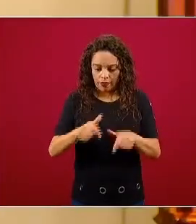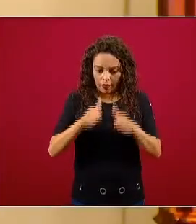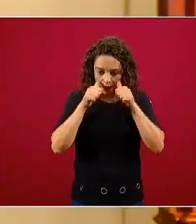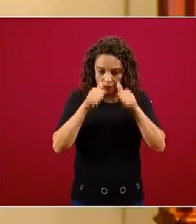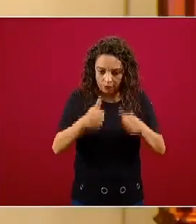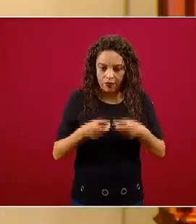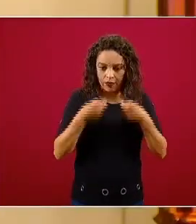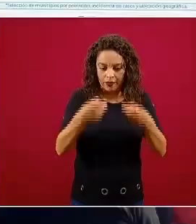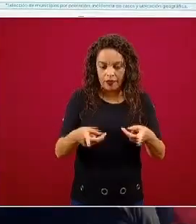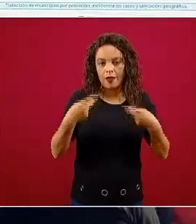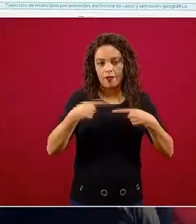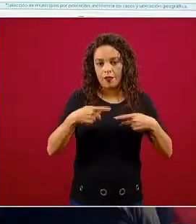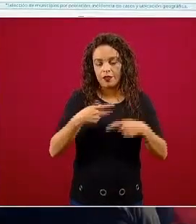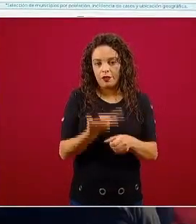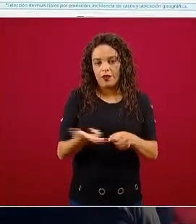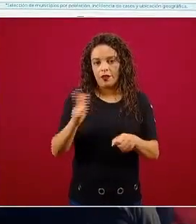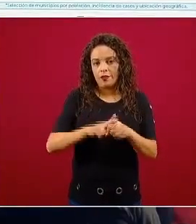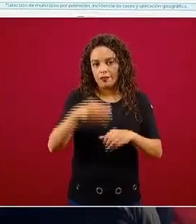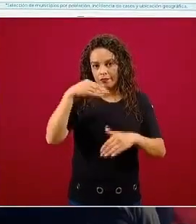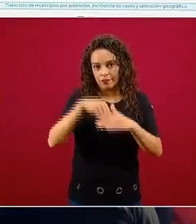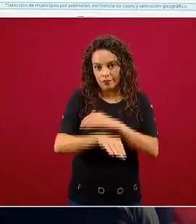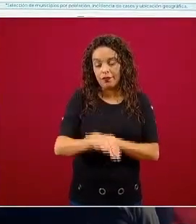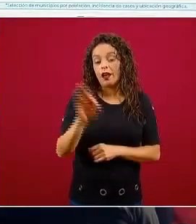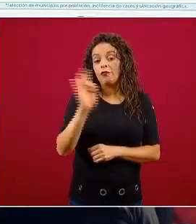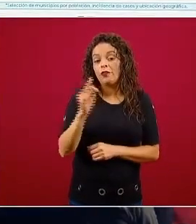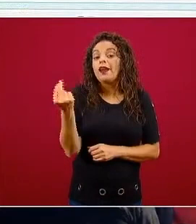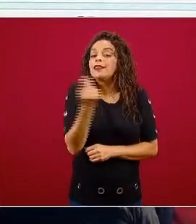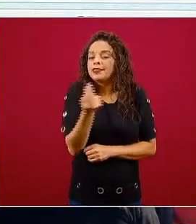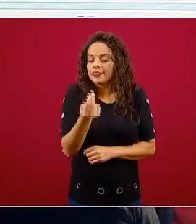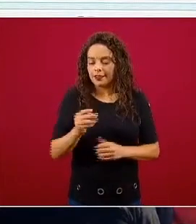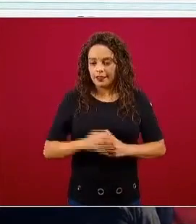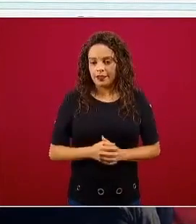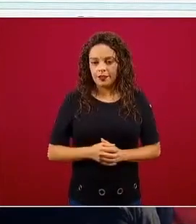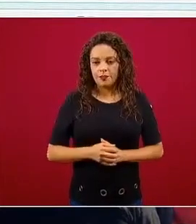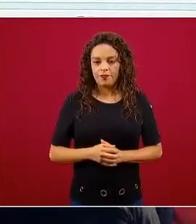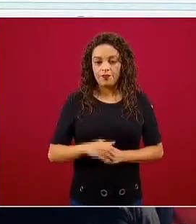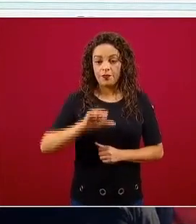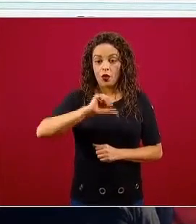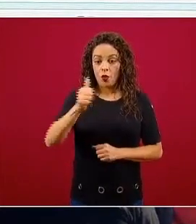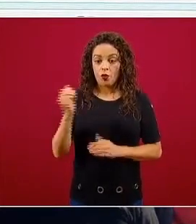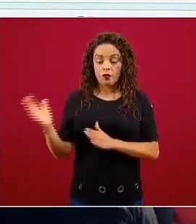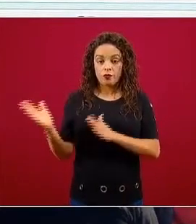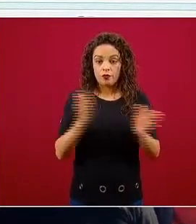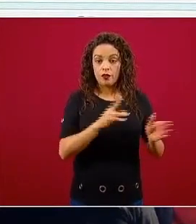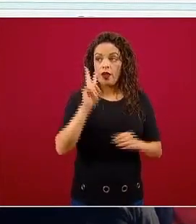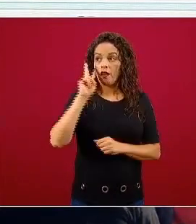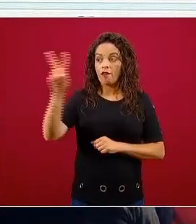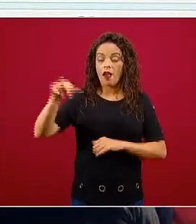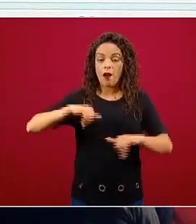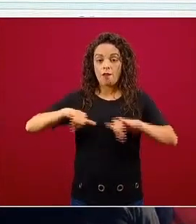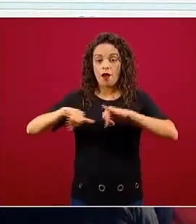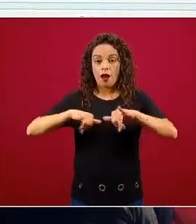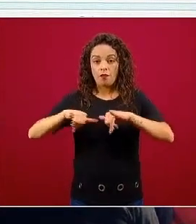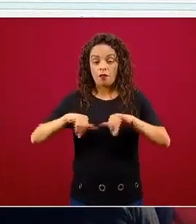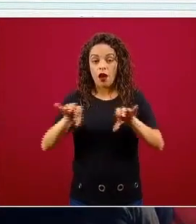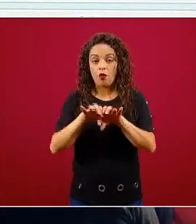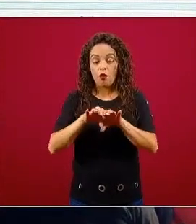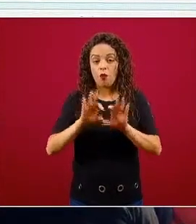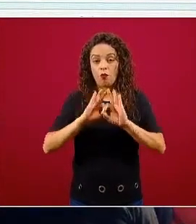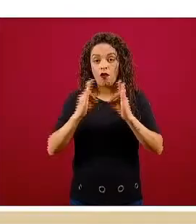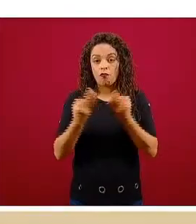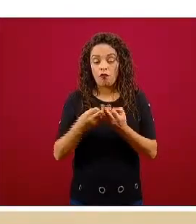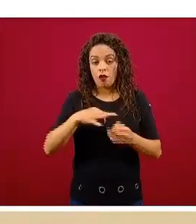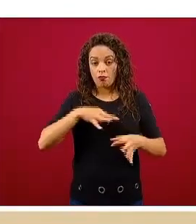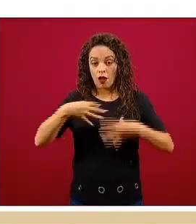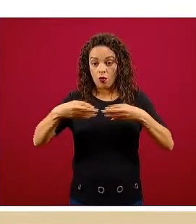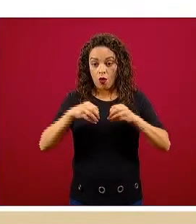requieran. Vamos a ver la siguiente diapositiva, que es el mapa animado del Estado de Hidalgo. Aquí vemos en la semana